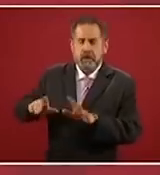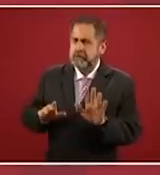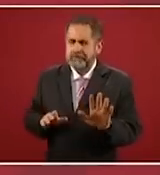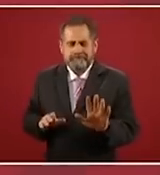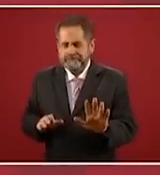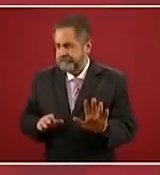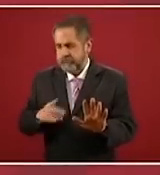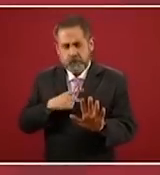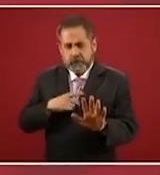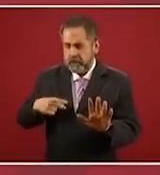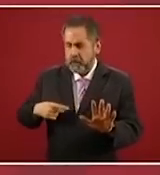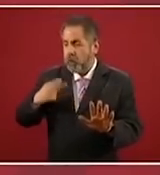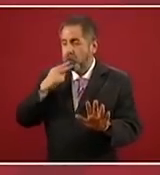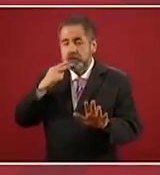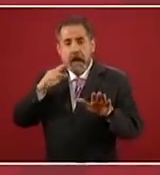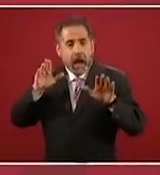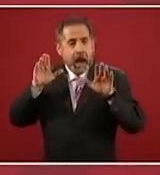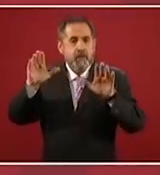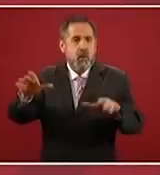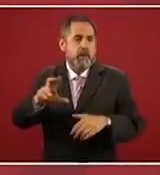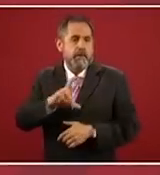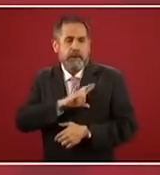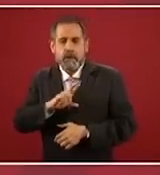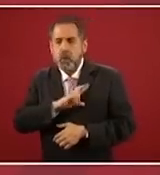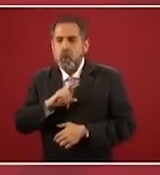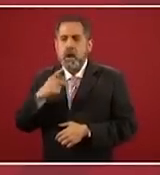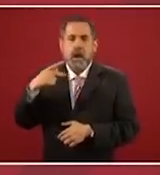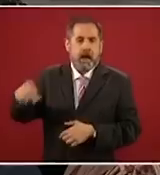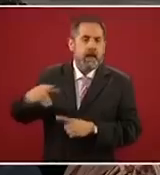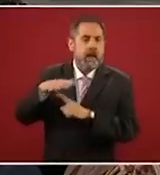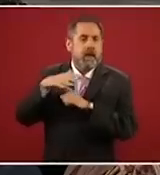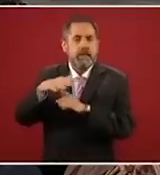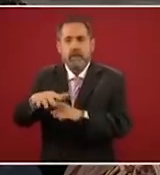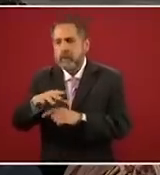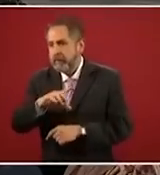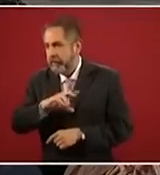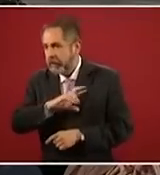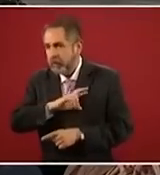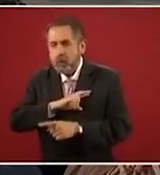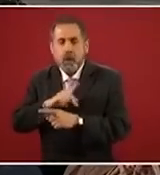utilizar aviones privados, helicópteros privados,